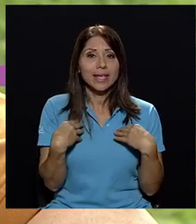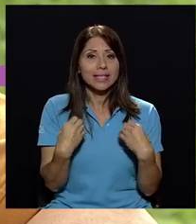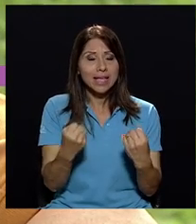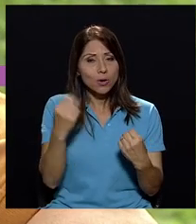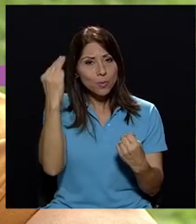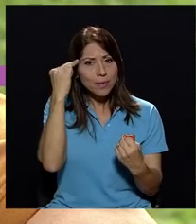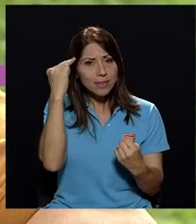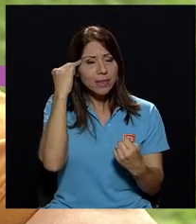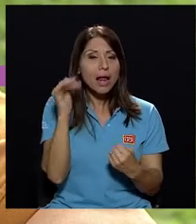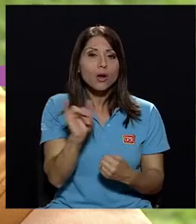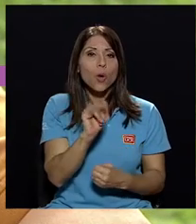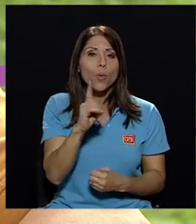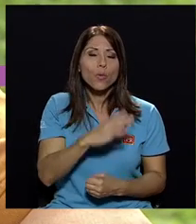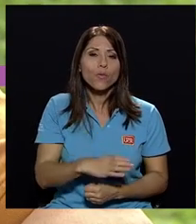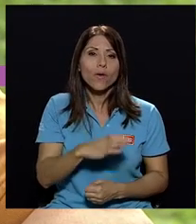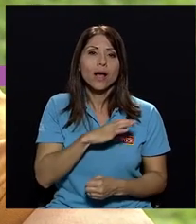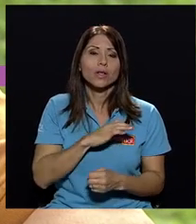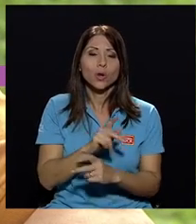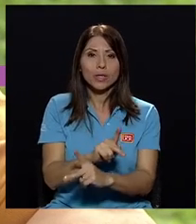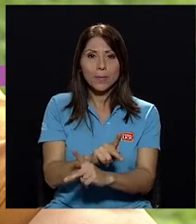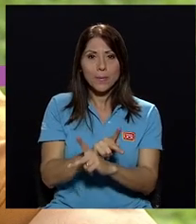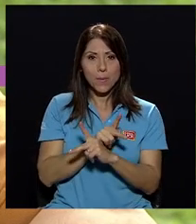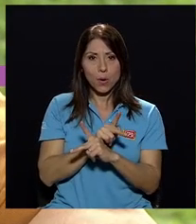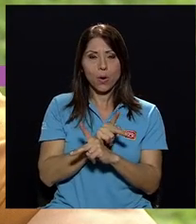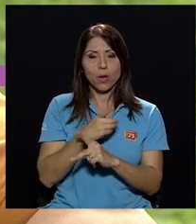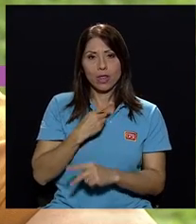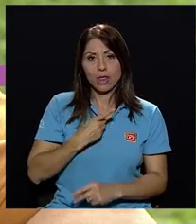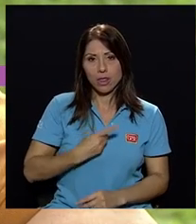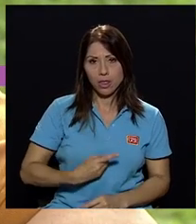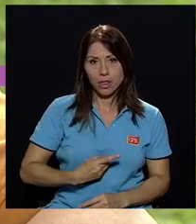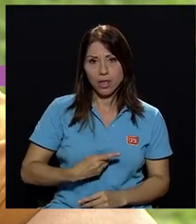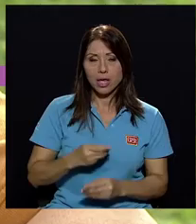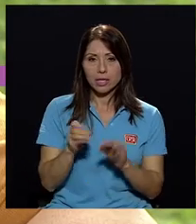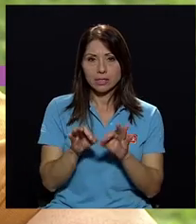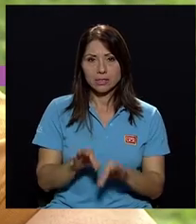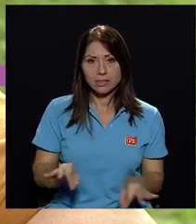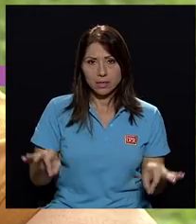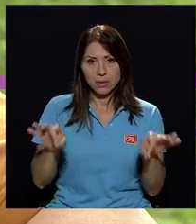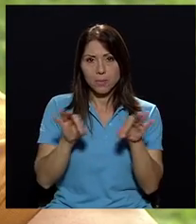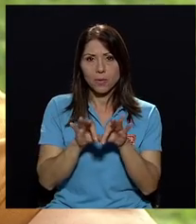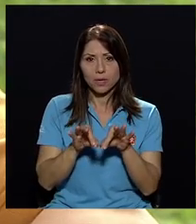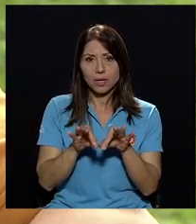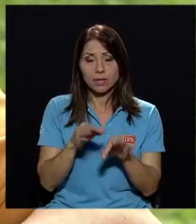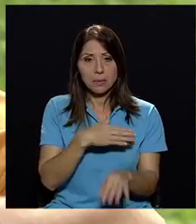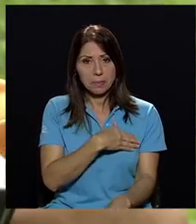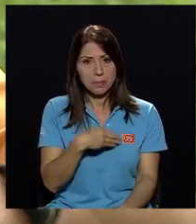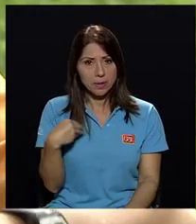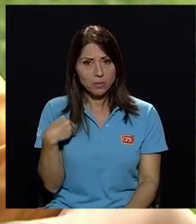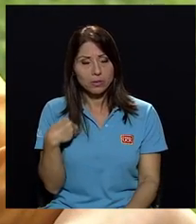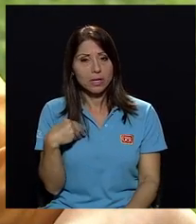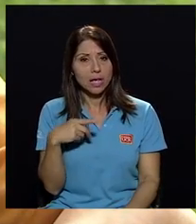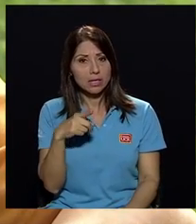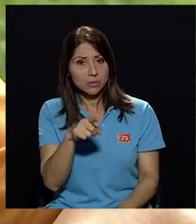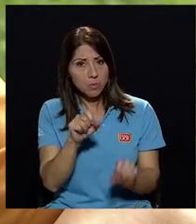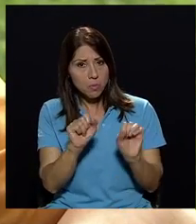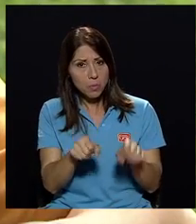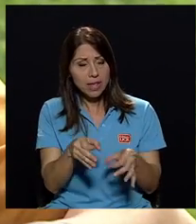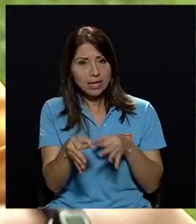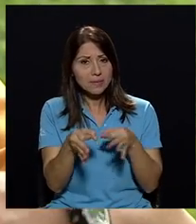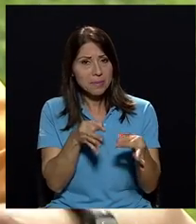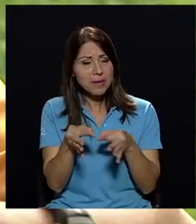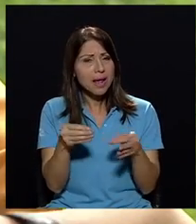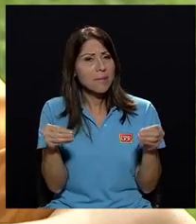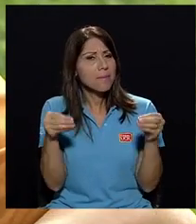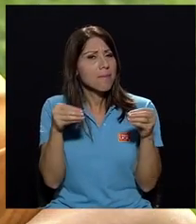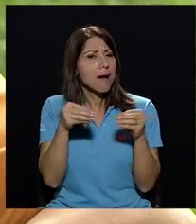la salud mental como factor de protección para la depresión pues es importante. Me gustaría si pudiera explicar